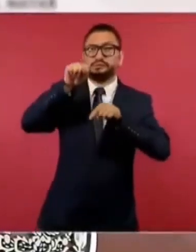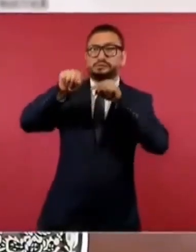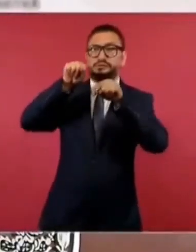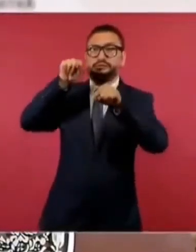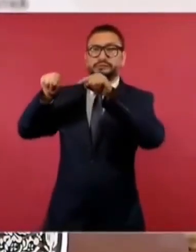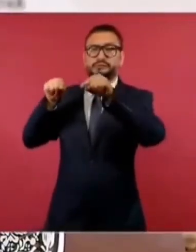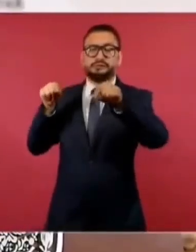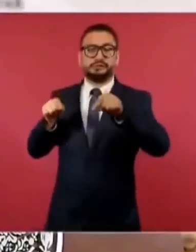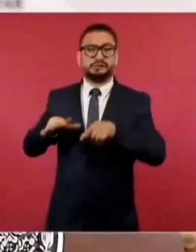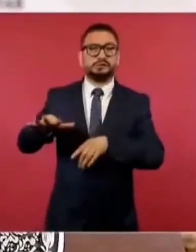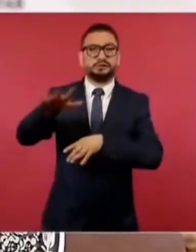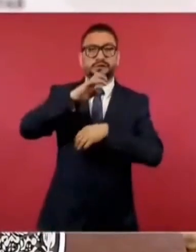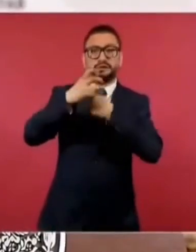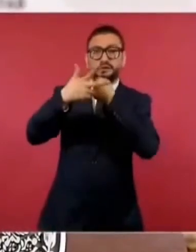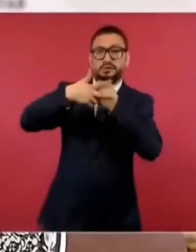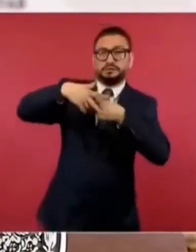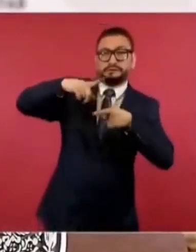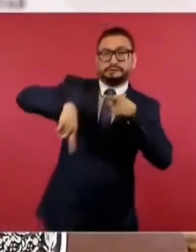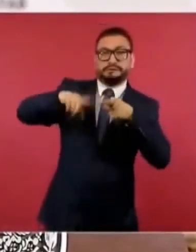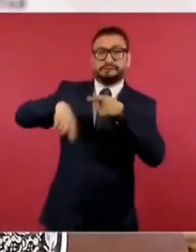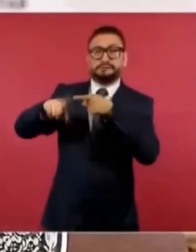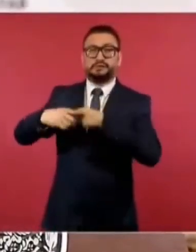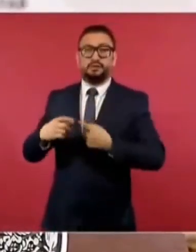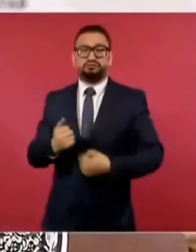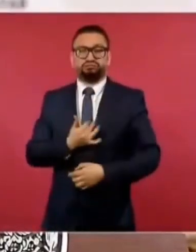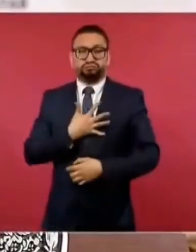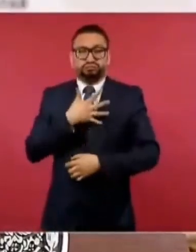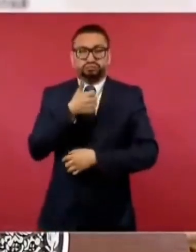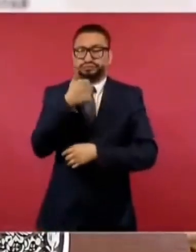desmantelando el estado de bienestar.